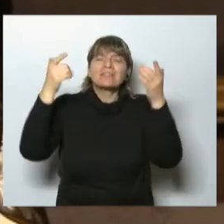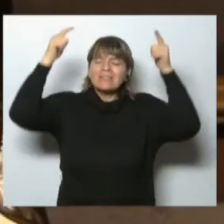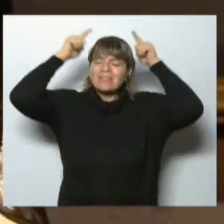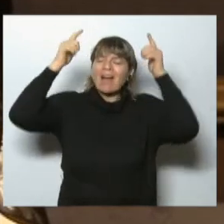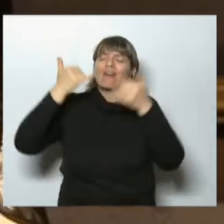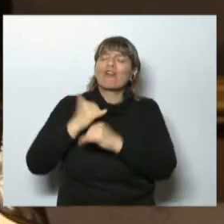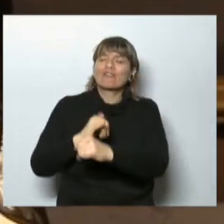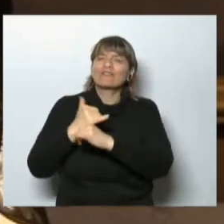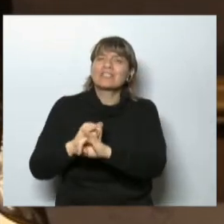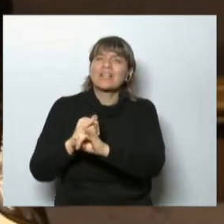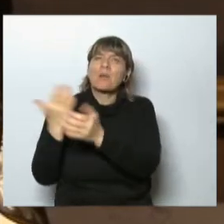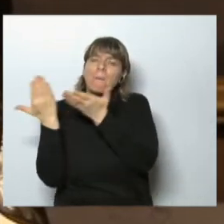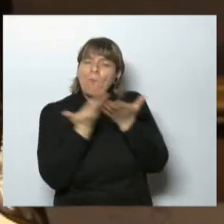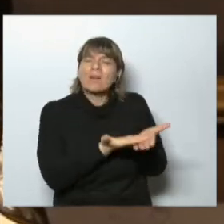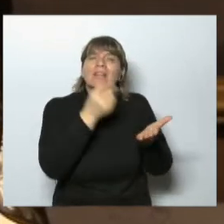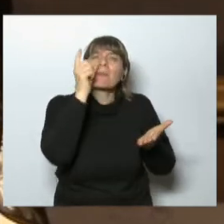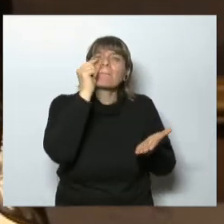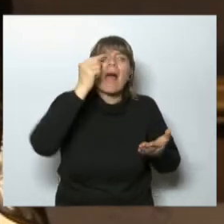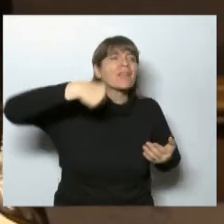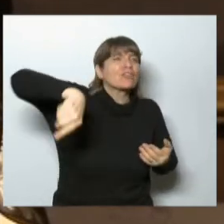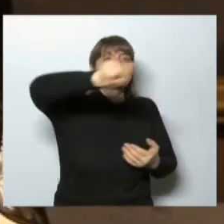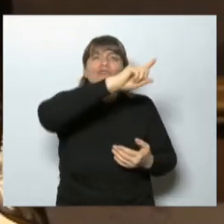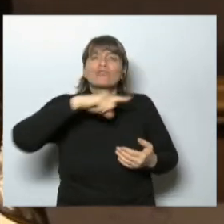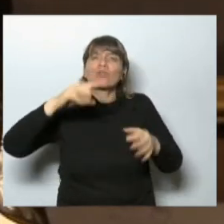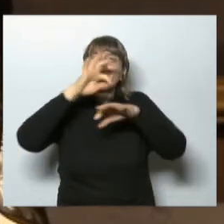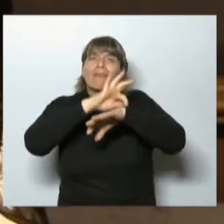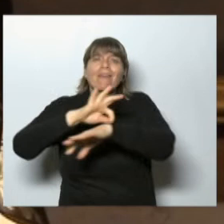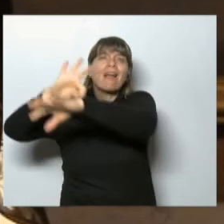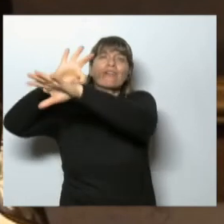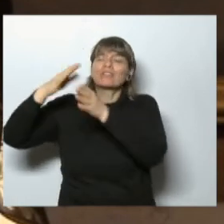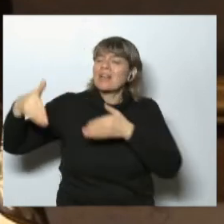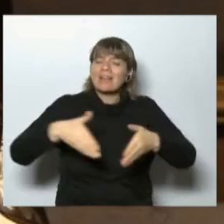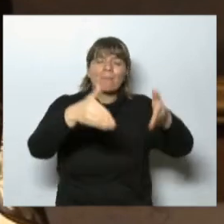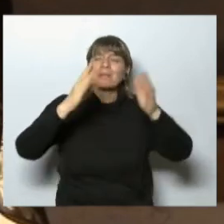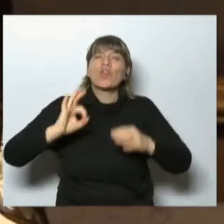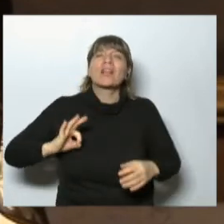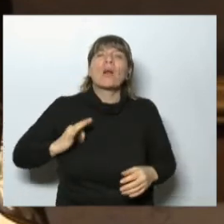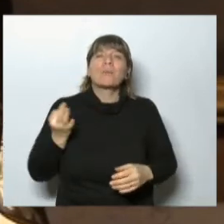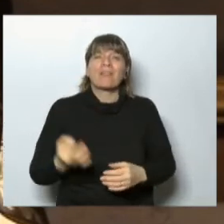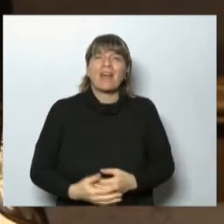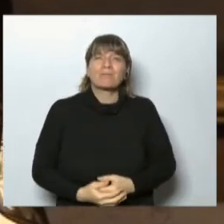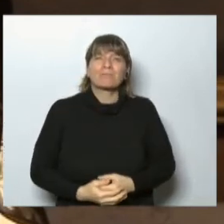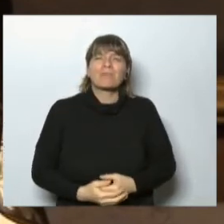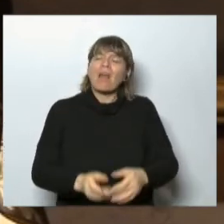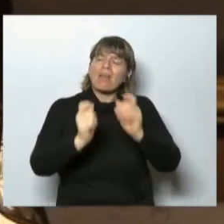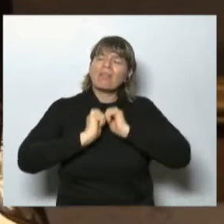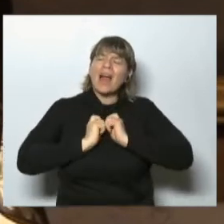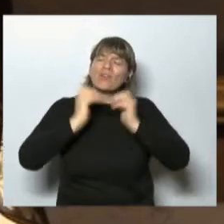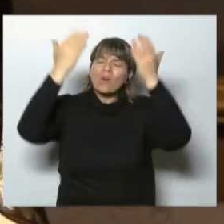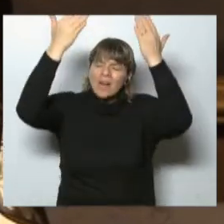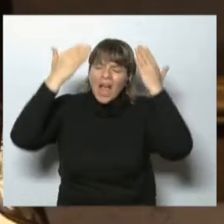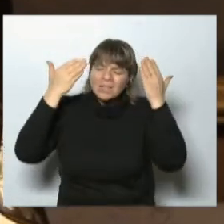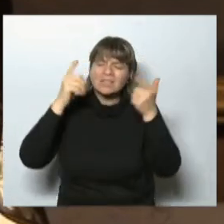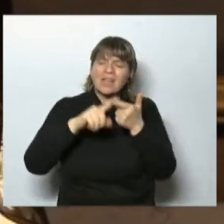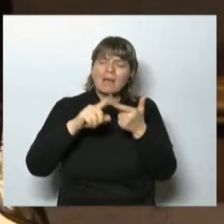Bienaventurado José, muéstrate Padre también con nosotros y guíanos en el camino de la vida.